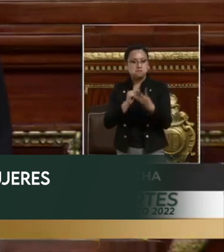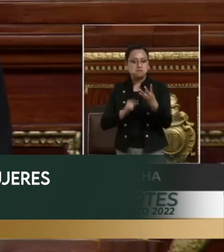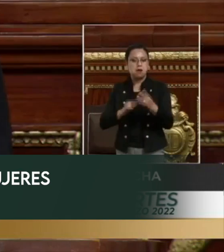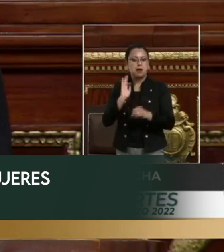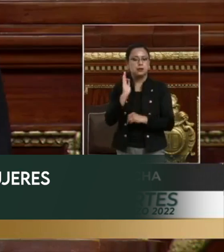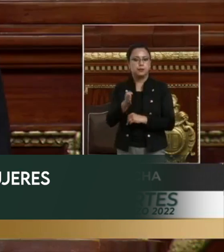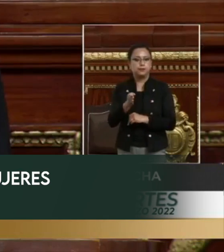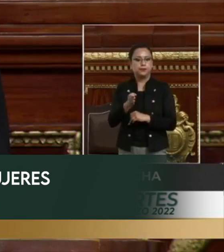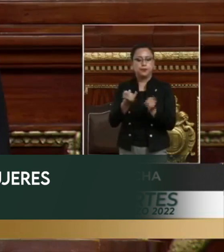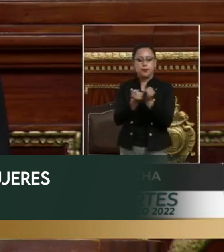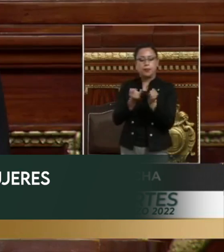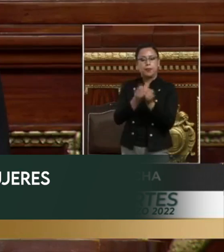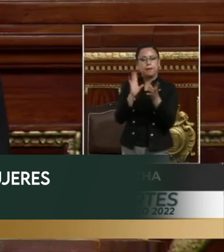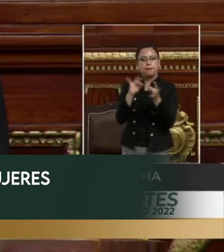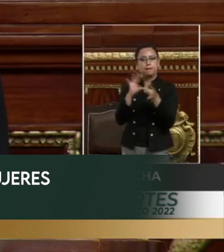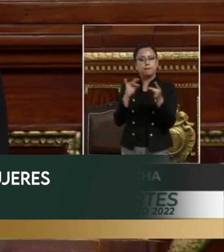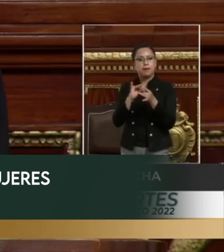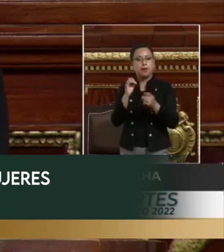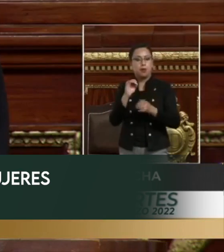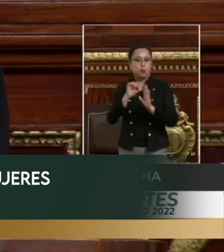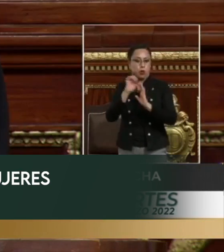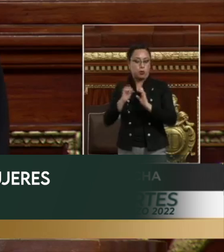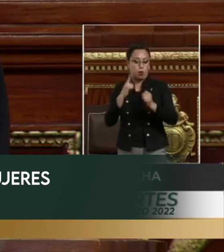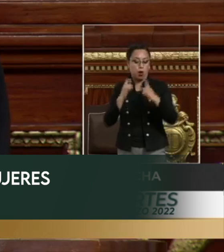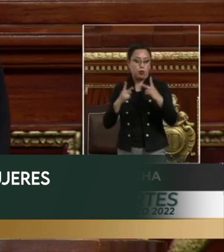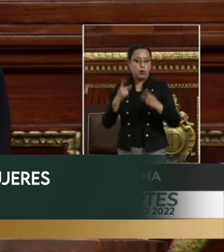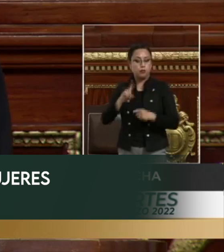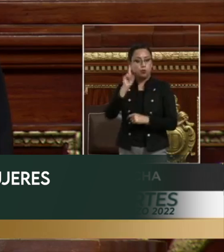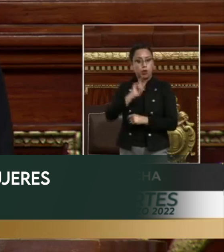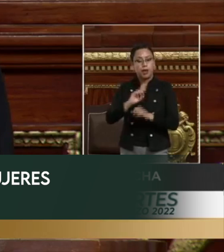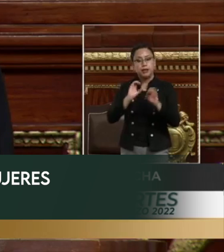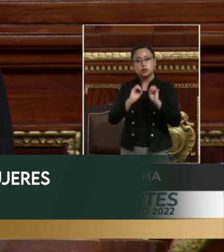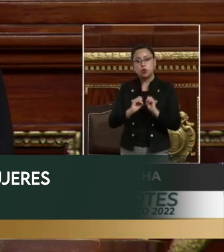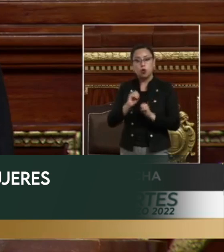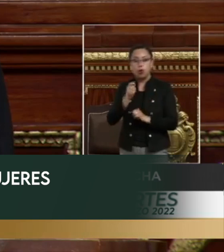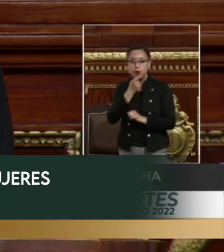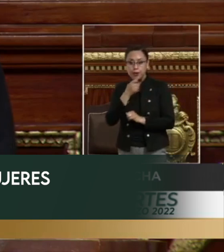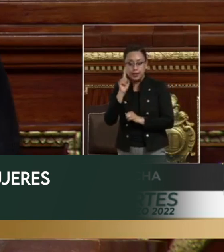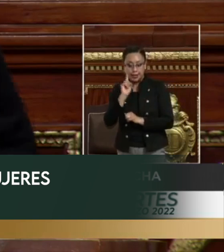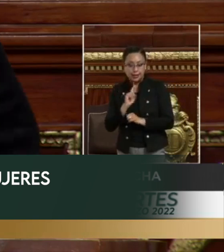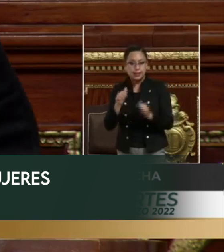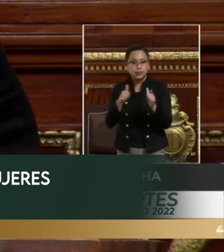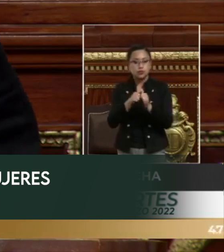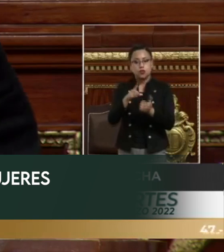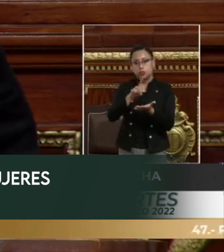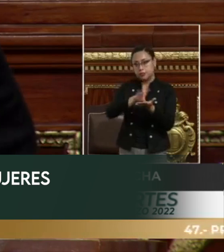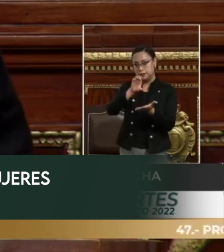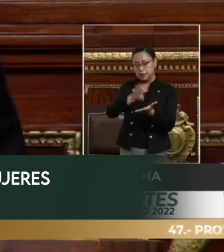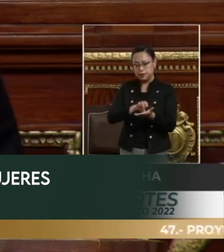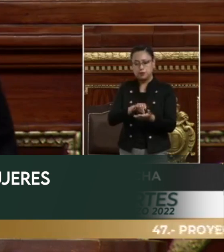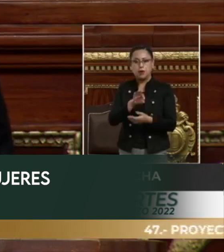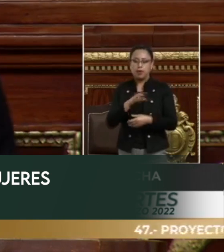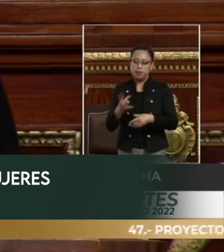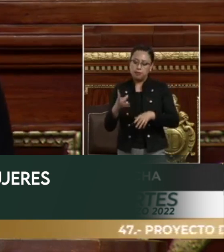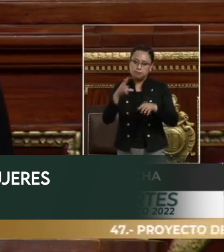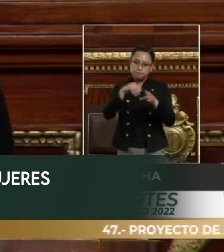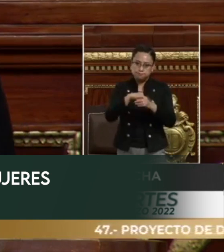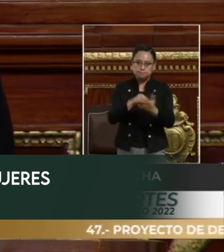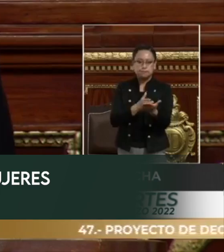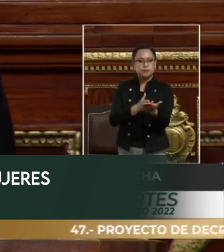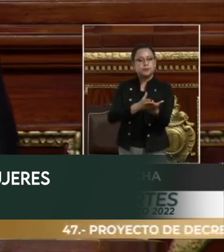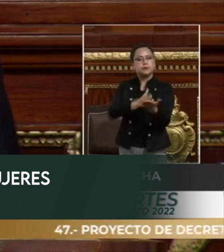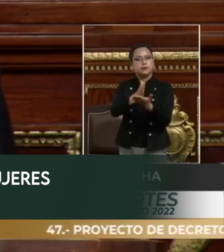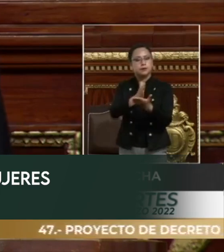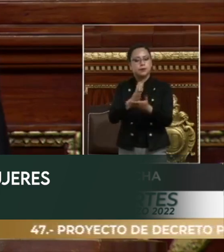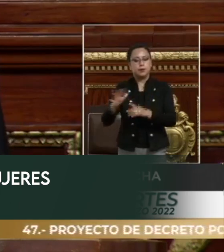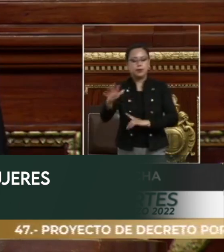la violencia interseccional que viven las mujeres pertenecientes a un grupo social que históricamente ha sido discriminado, como es el caso de las